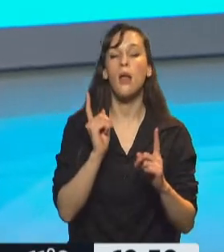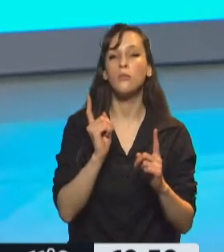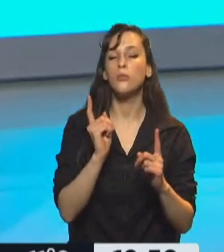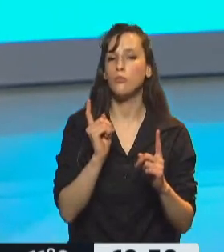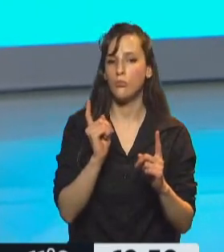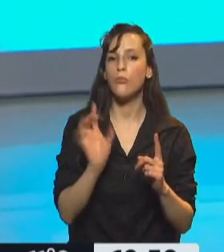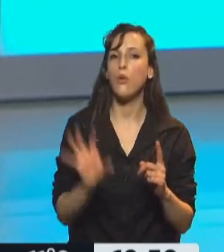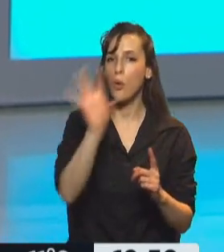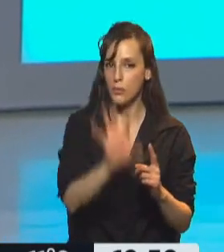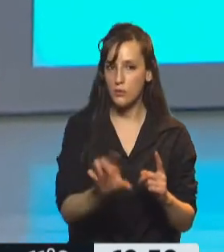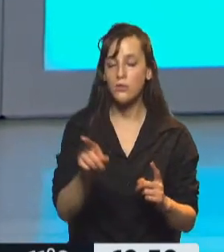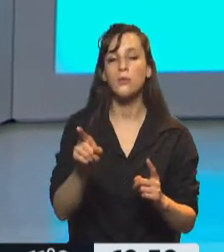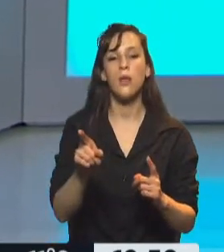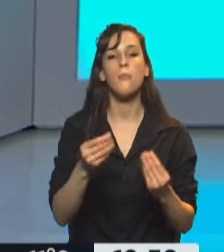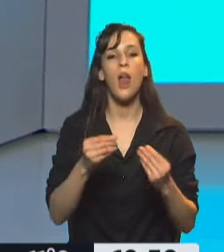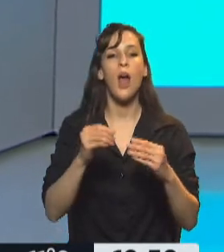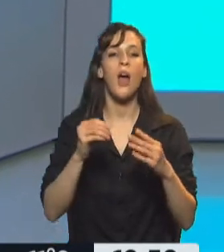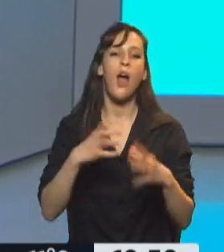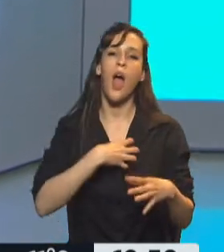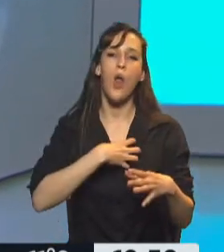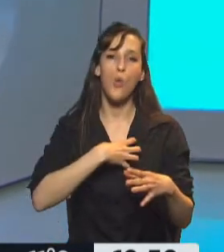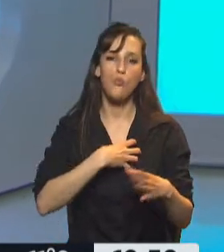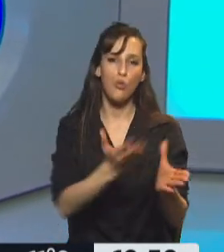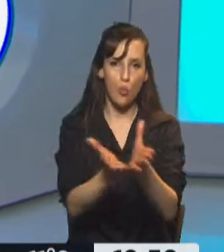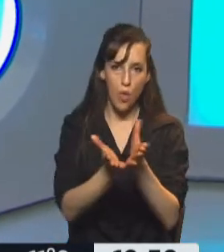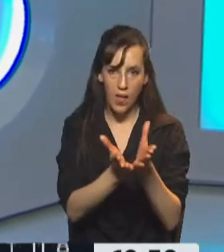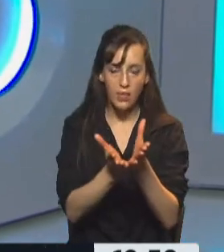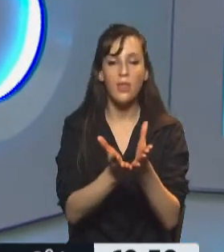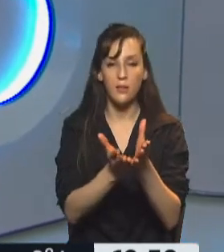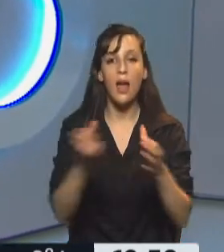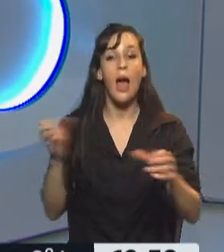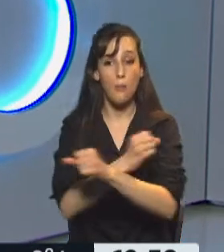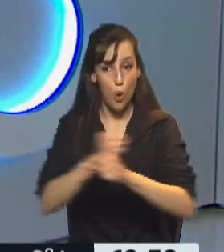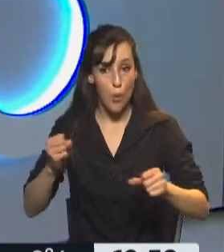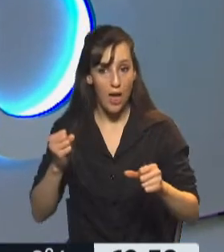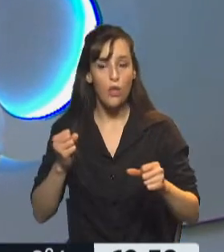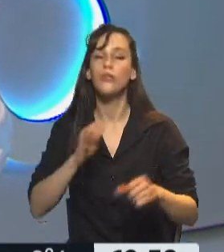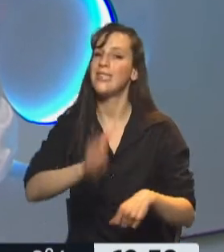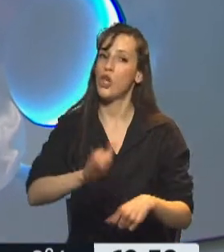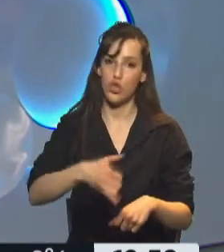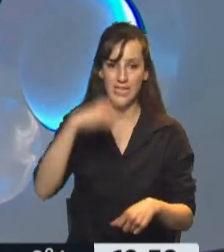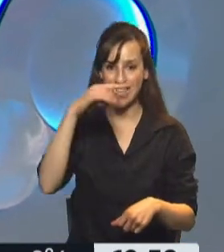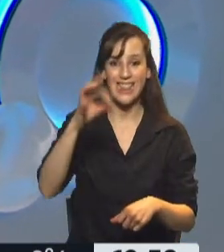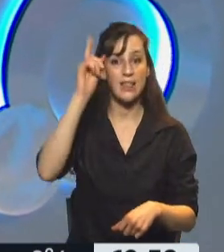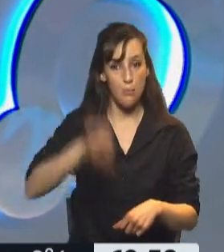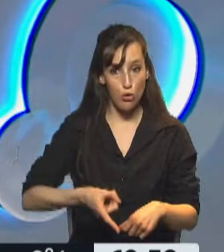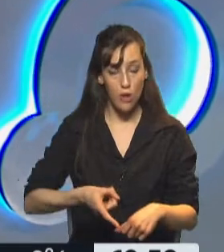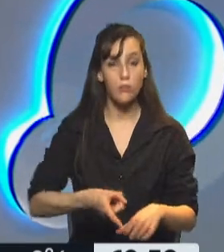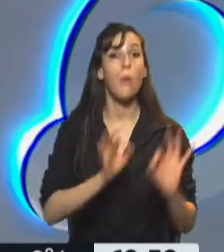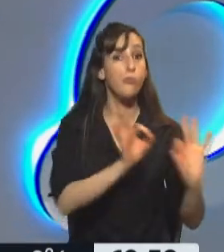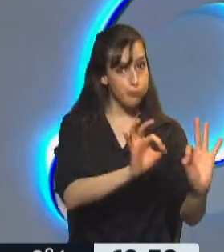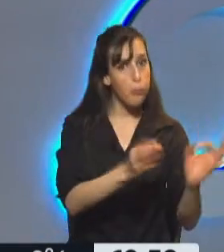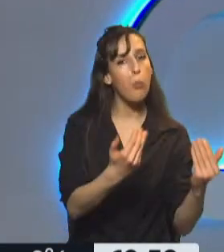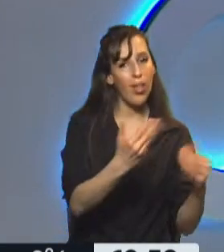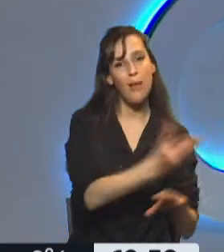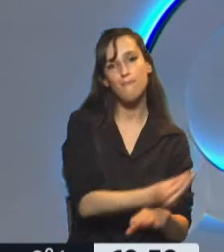los alumnos para pasar de año tengan que tener aprobados el 70% de los contenidos priorizados hablamos sobre este